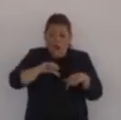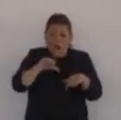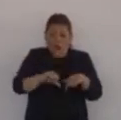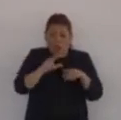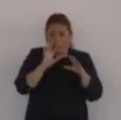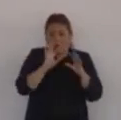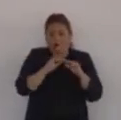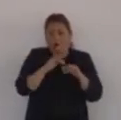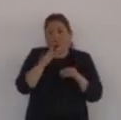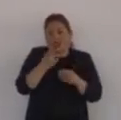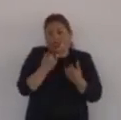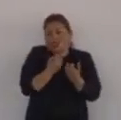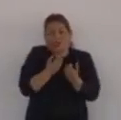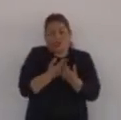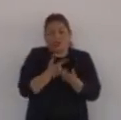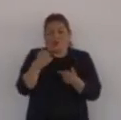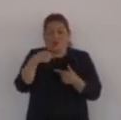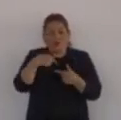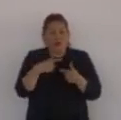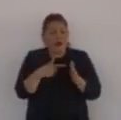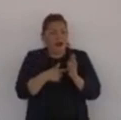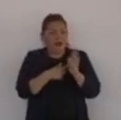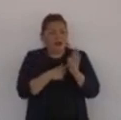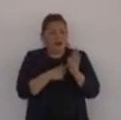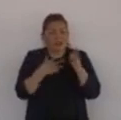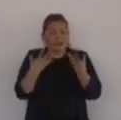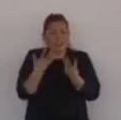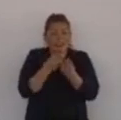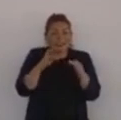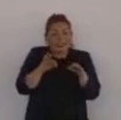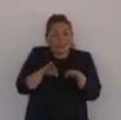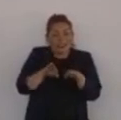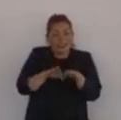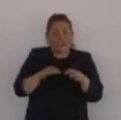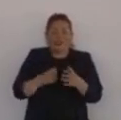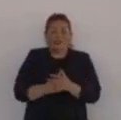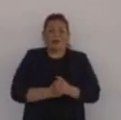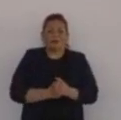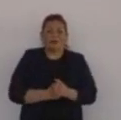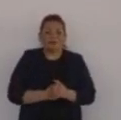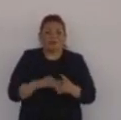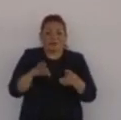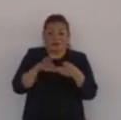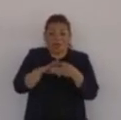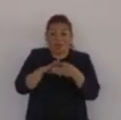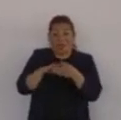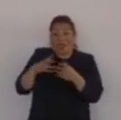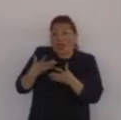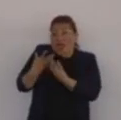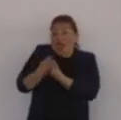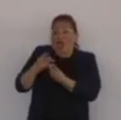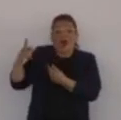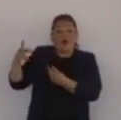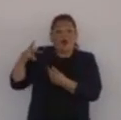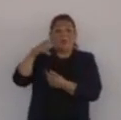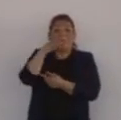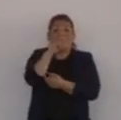es simbólico, o cerquita del lugar donde estamos. Aquí a un lado están Los